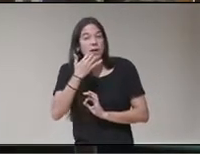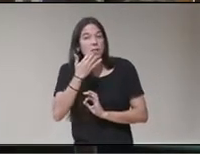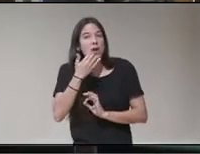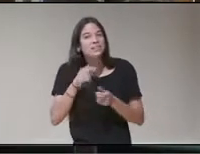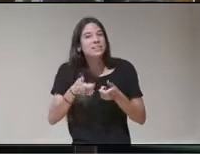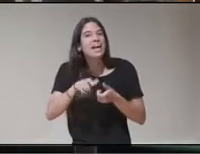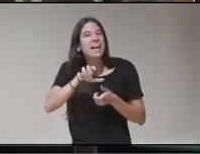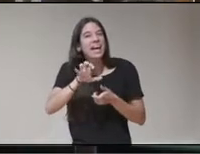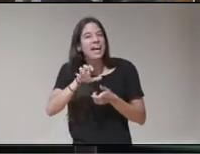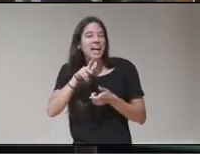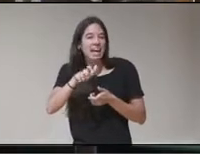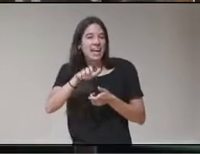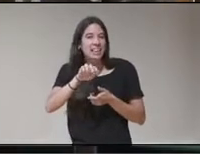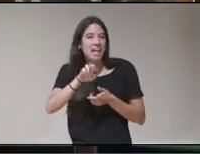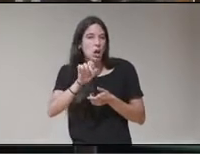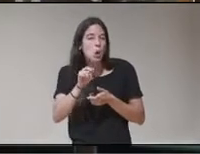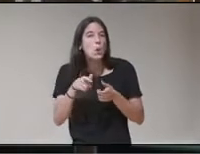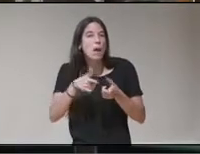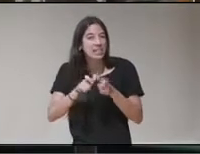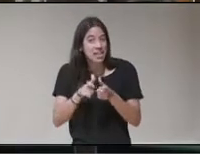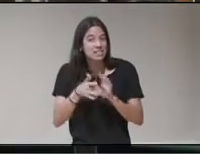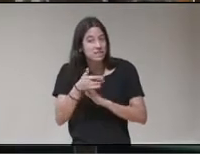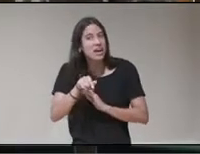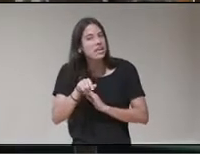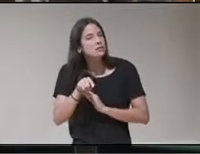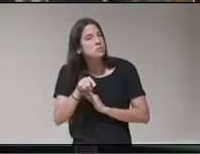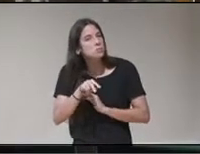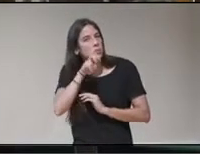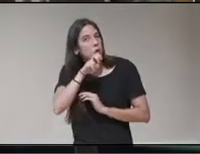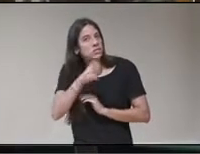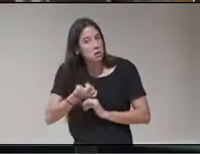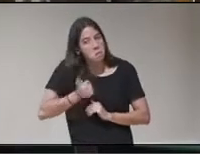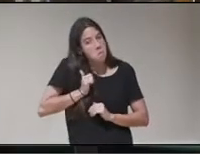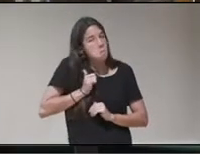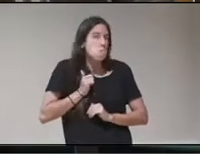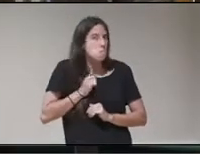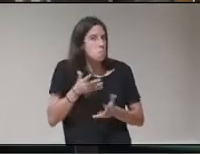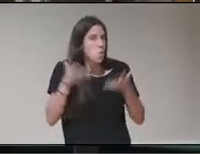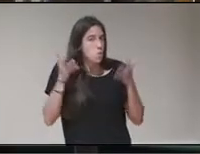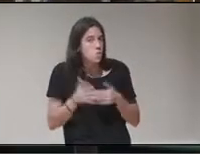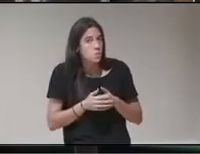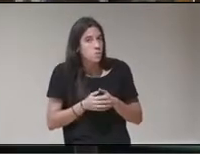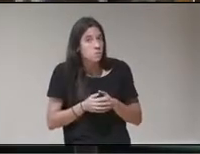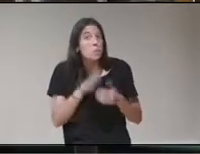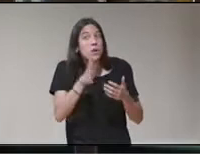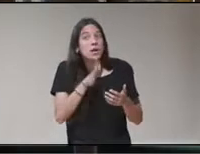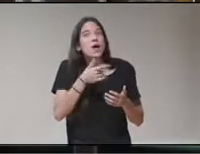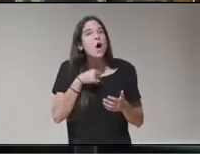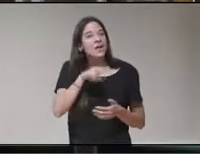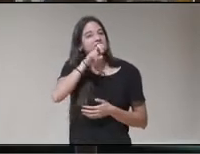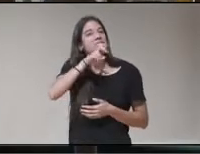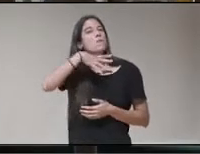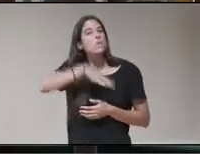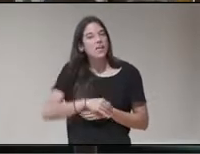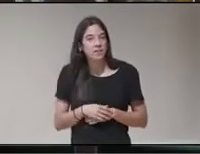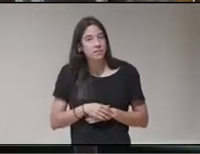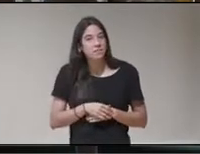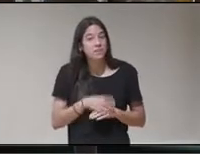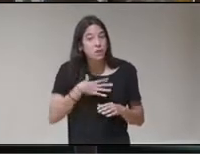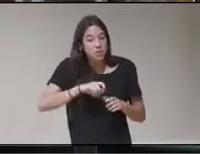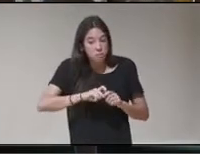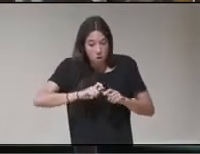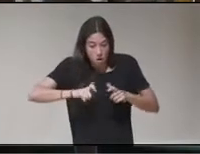enterobacterias, que son anaerobias facultativas. Y a estas ese oxígeno les encanta, porque ahora van a poder respirar y van a poder crecer